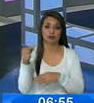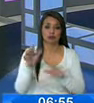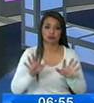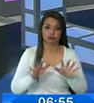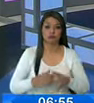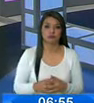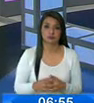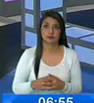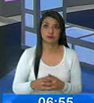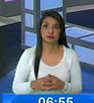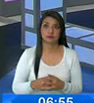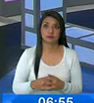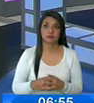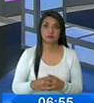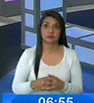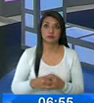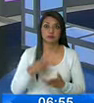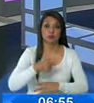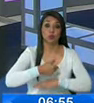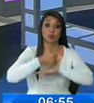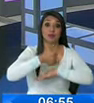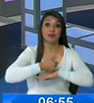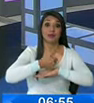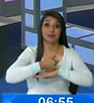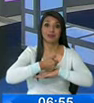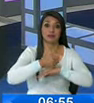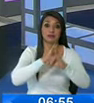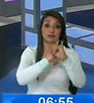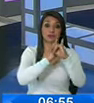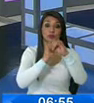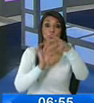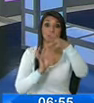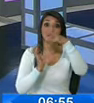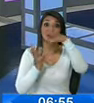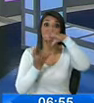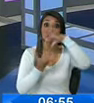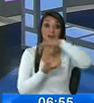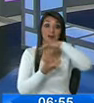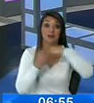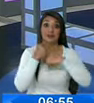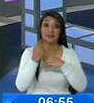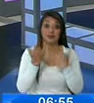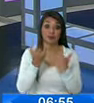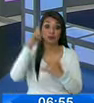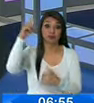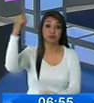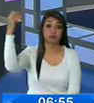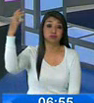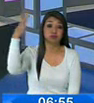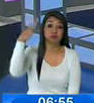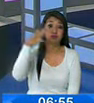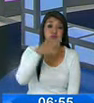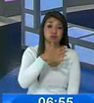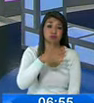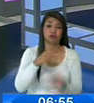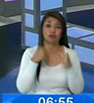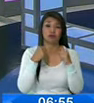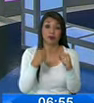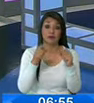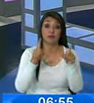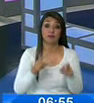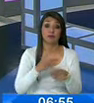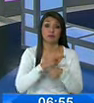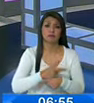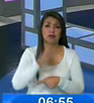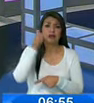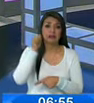La autoridad, en este caso de meteorología, ha indicado que los índices UV van a estar altos, bastante, así que hay que protegerse. El día de ayer hubo un